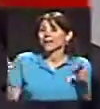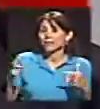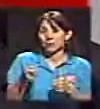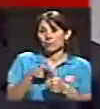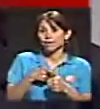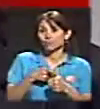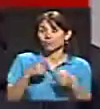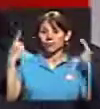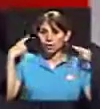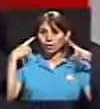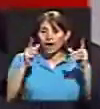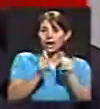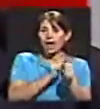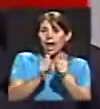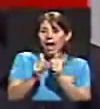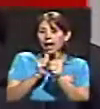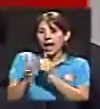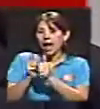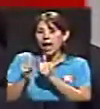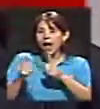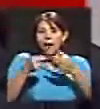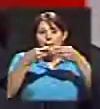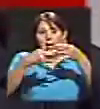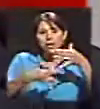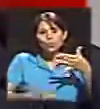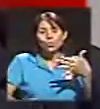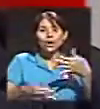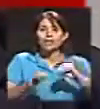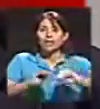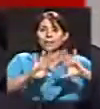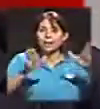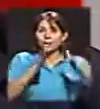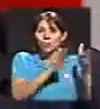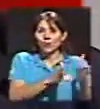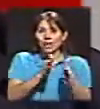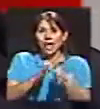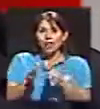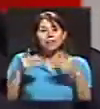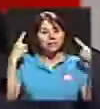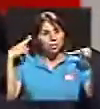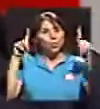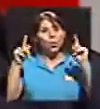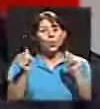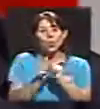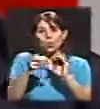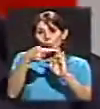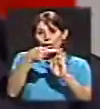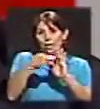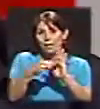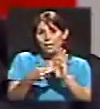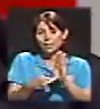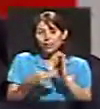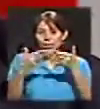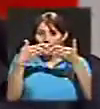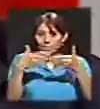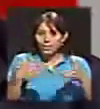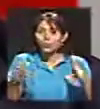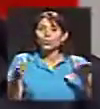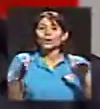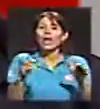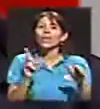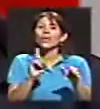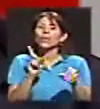que fuera transparente, que fuera ordenada. Eso se logró tempranamente con un reglamento de apertura y de registro de